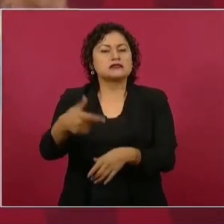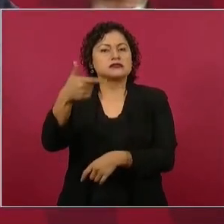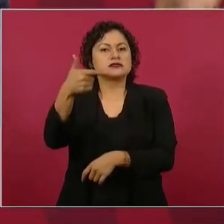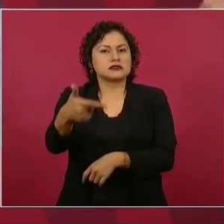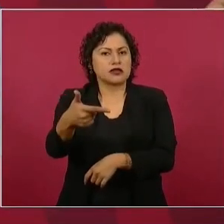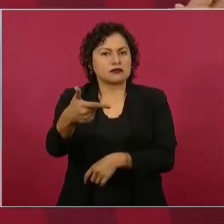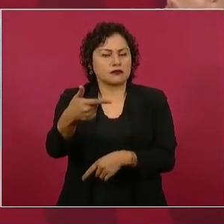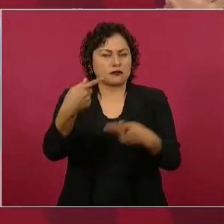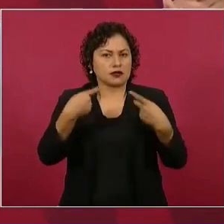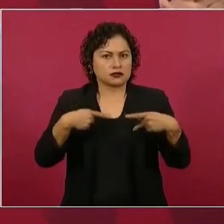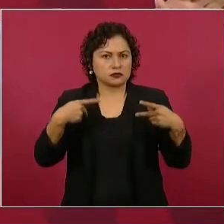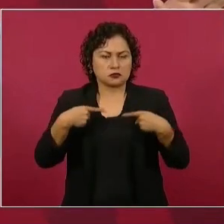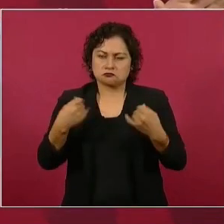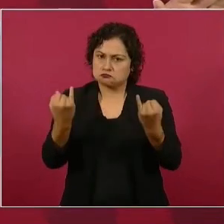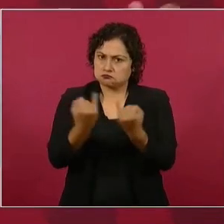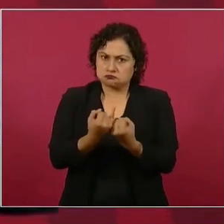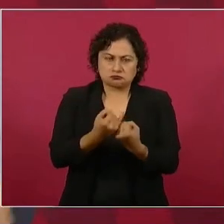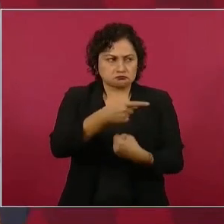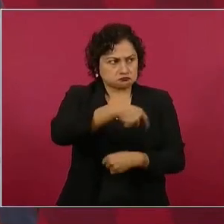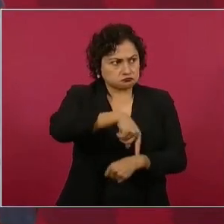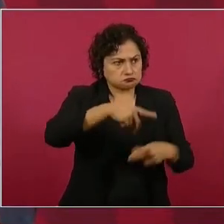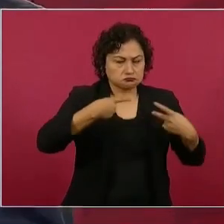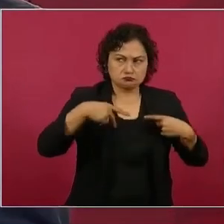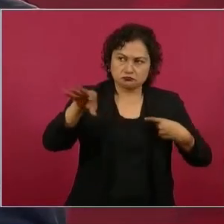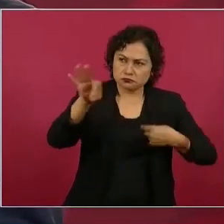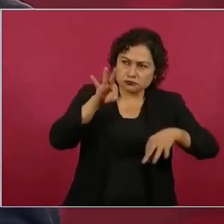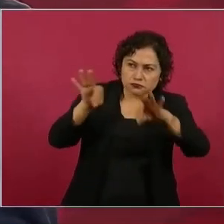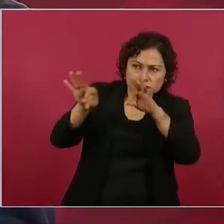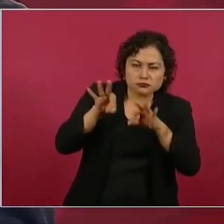Eso es lo mejor.